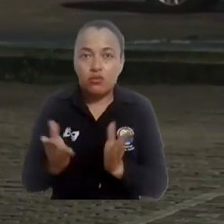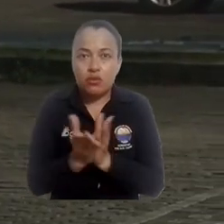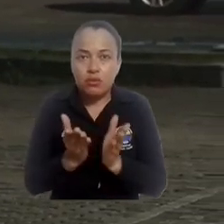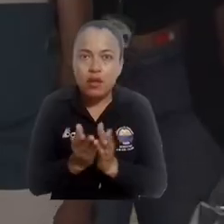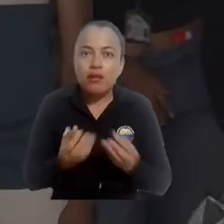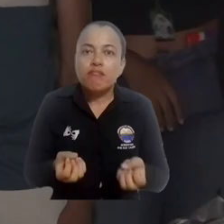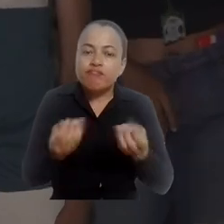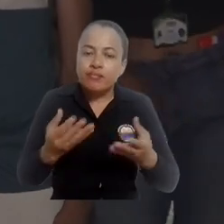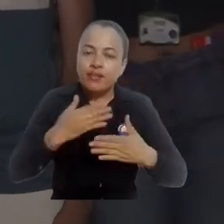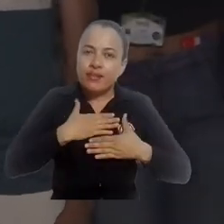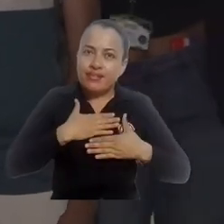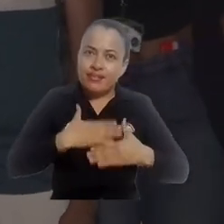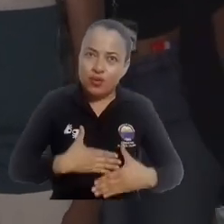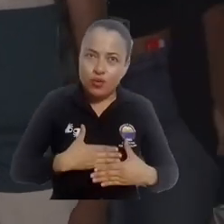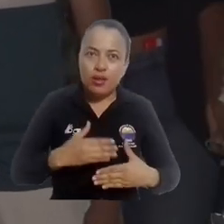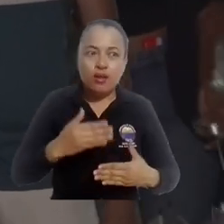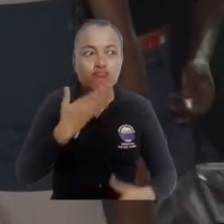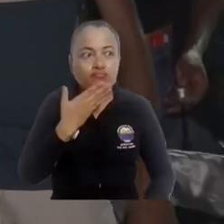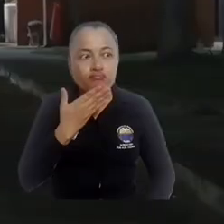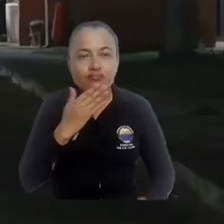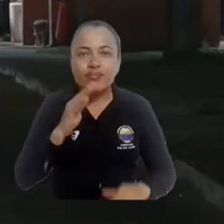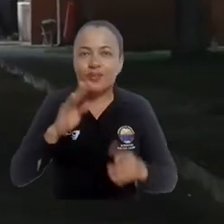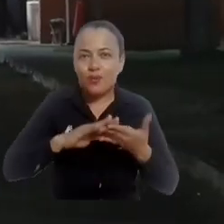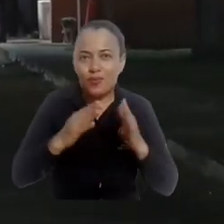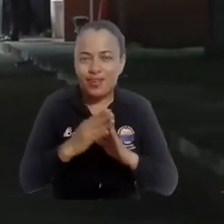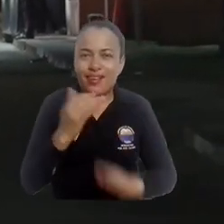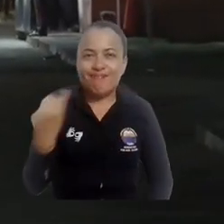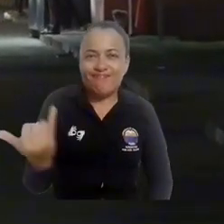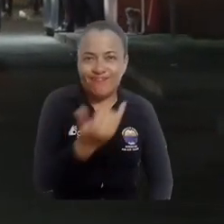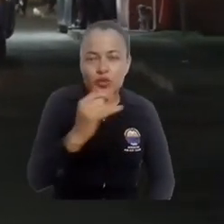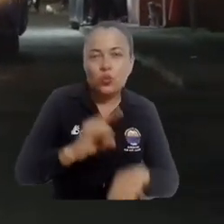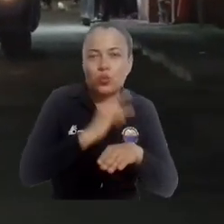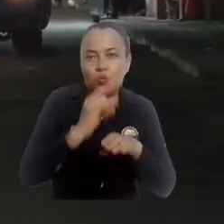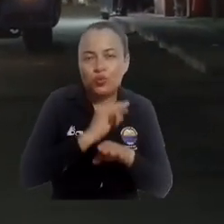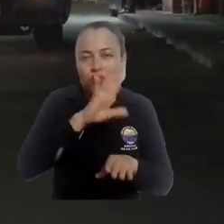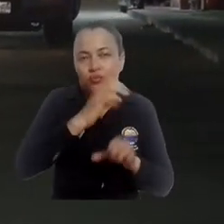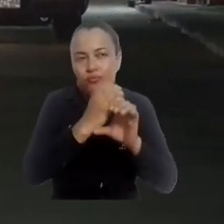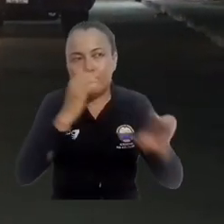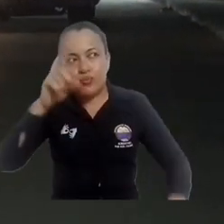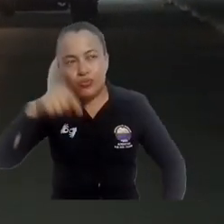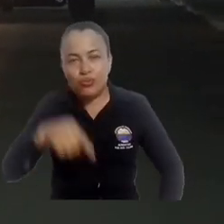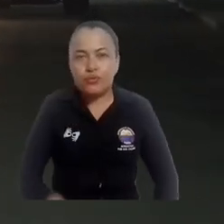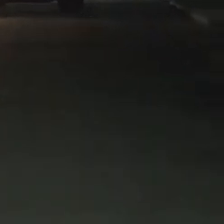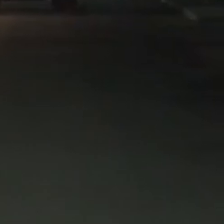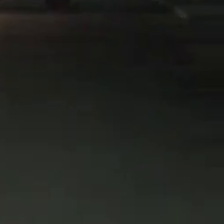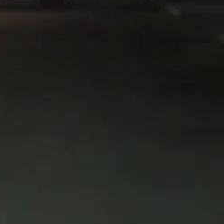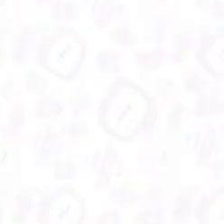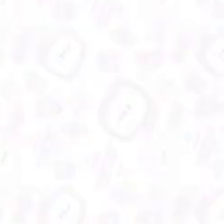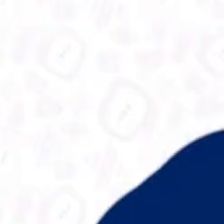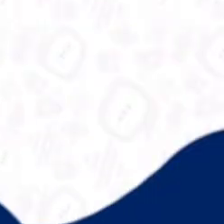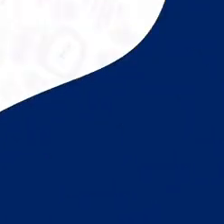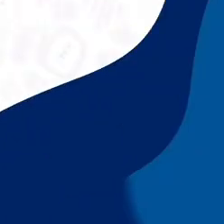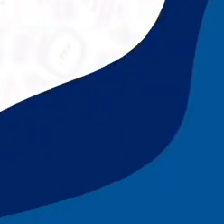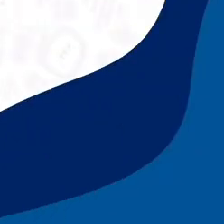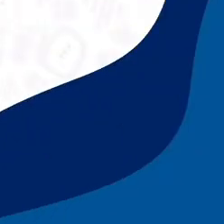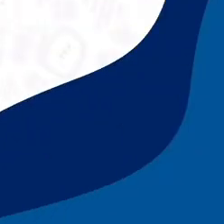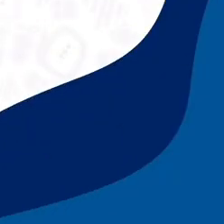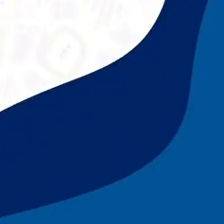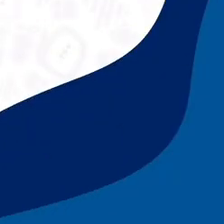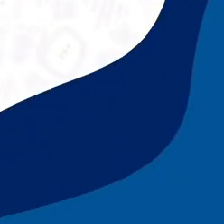estudiantil para garantizar mayor seguridad y comodidad a la comunidad universitaria usuaria de este servicio.